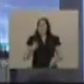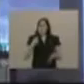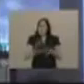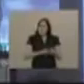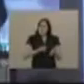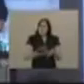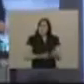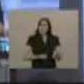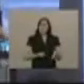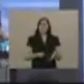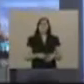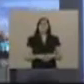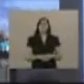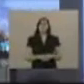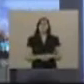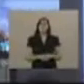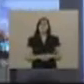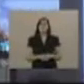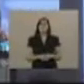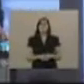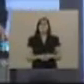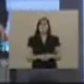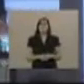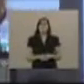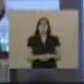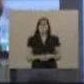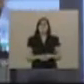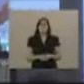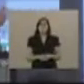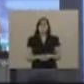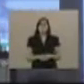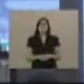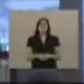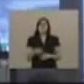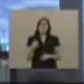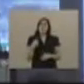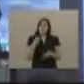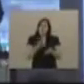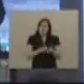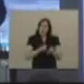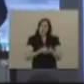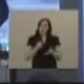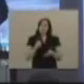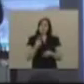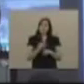Y también podemos decir, sigo apostando a la